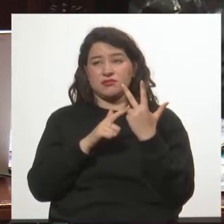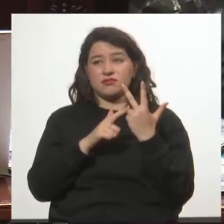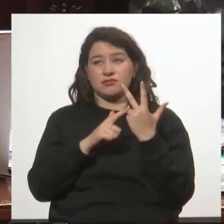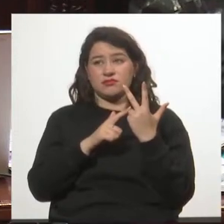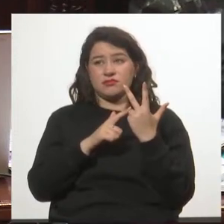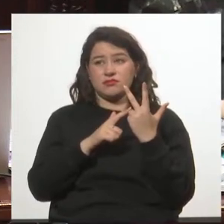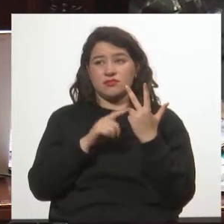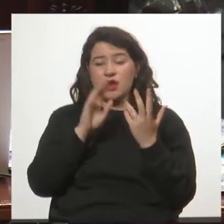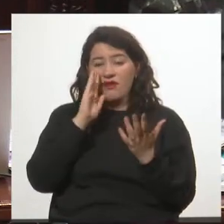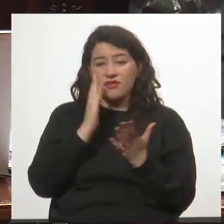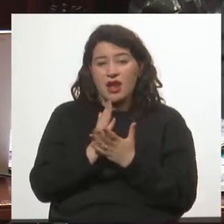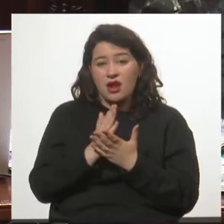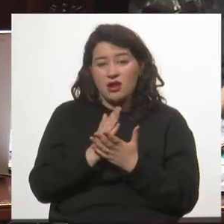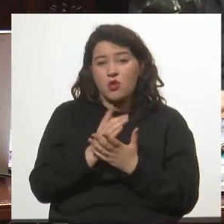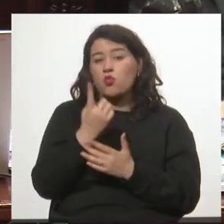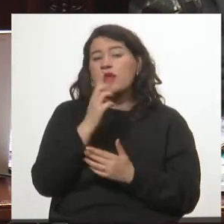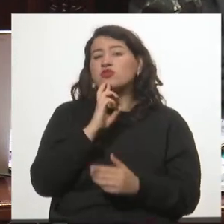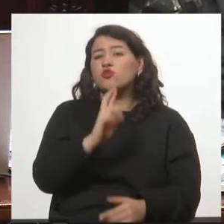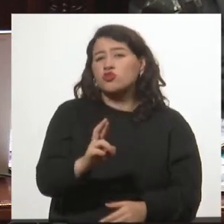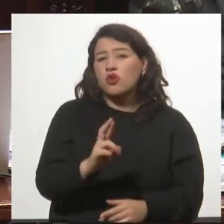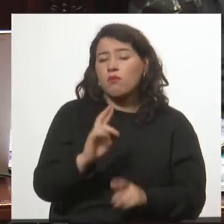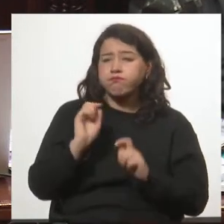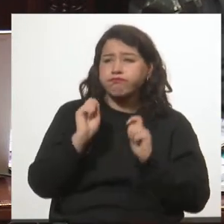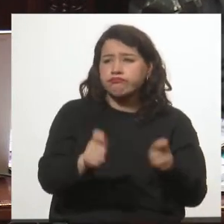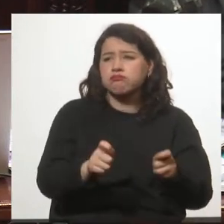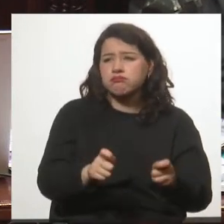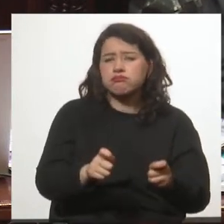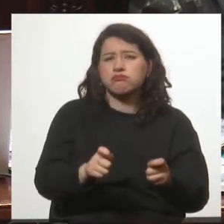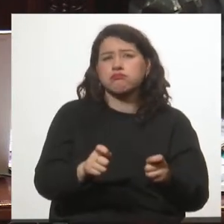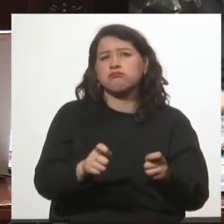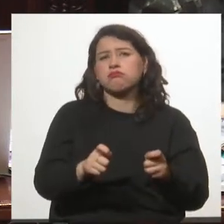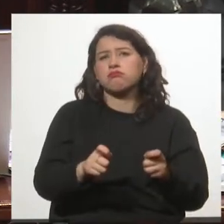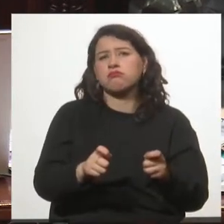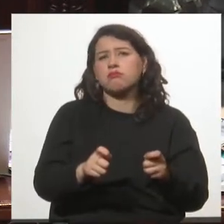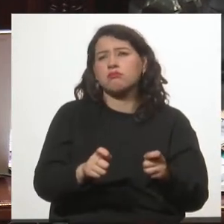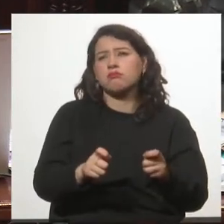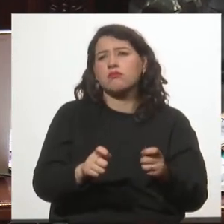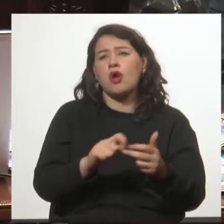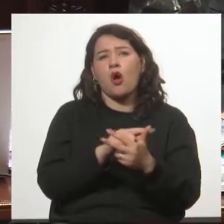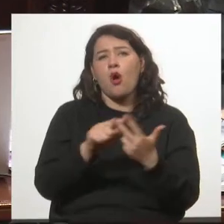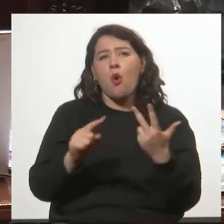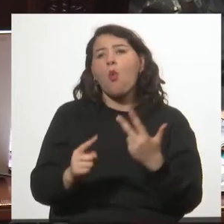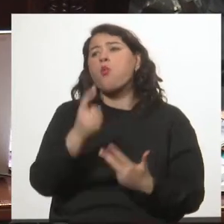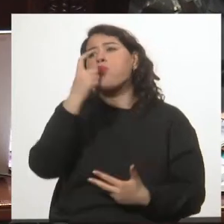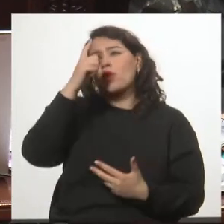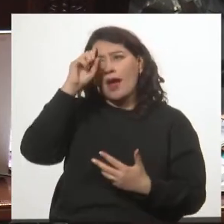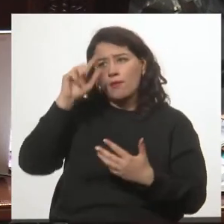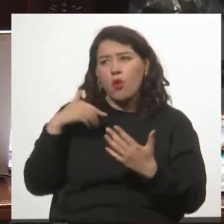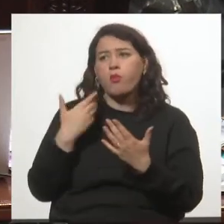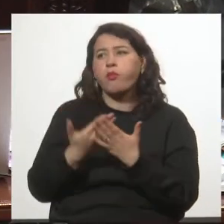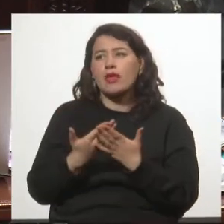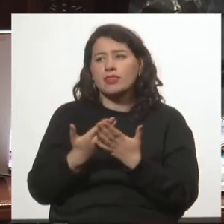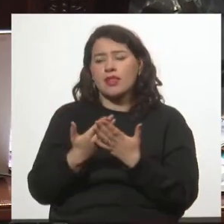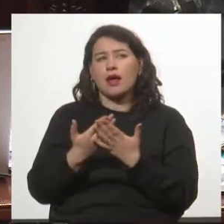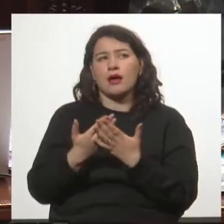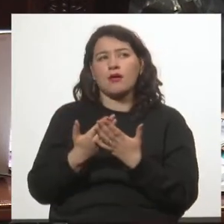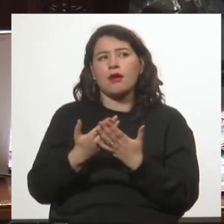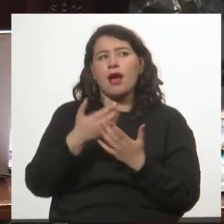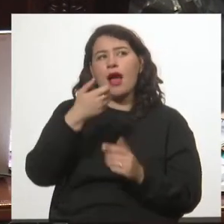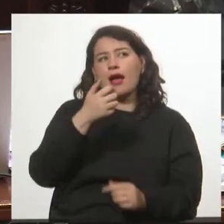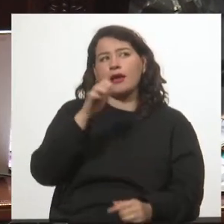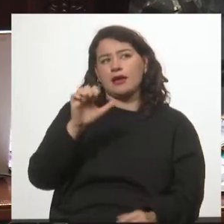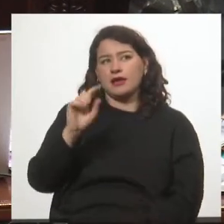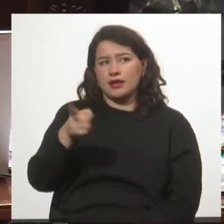pero al final del día aparece una resolución de adjudicación que valora una propuesta que presentó la firma aeg